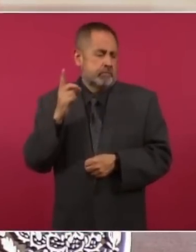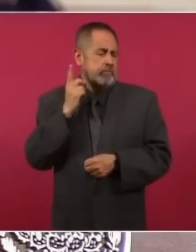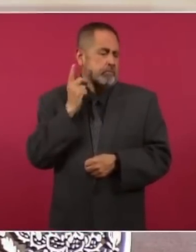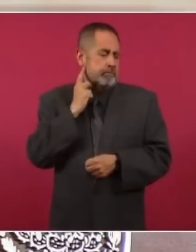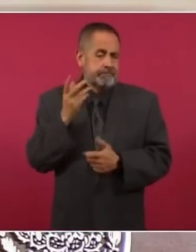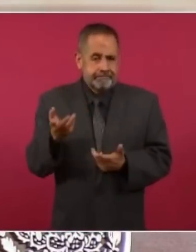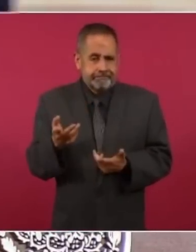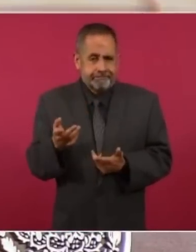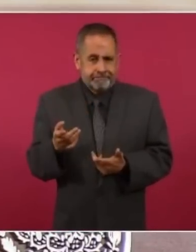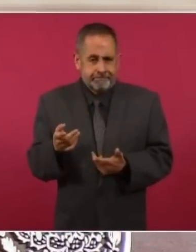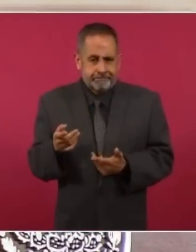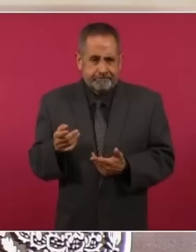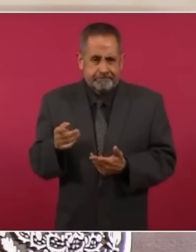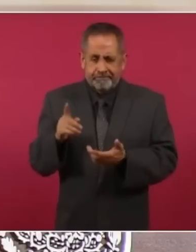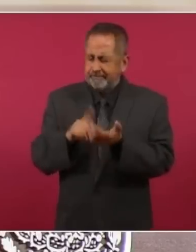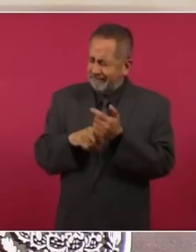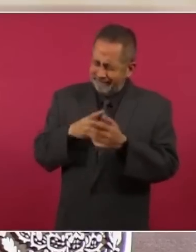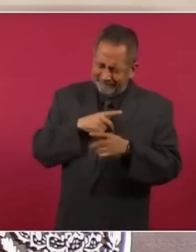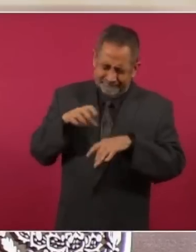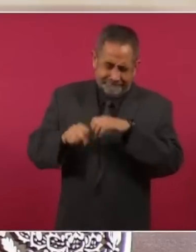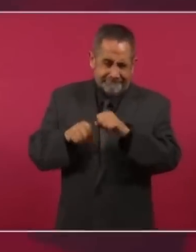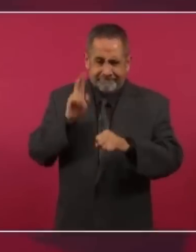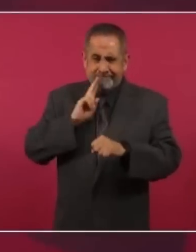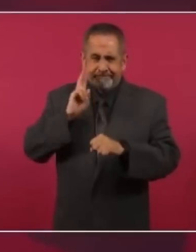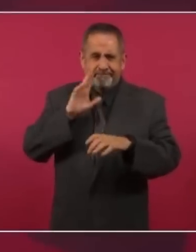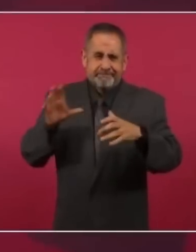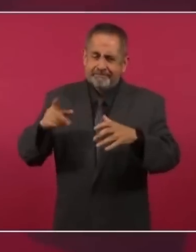Hay que ir por los 334